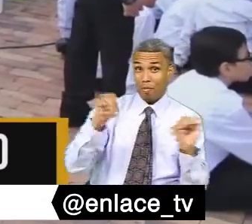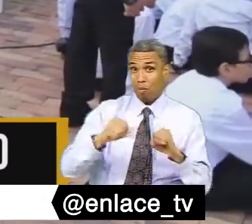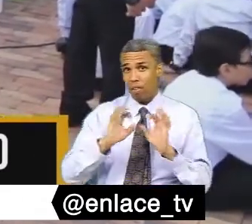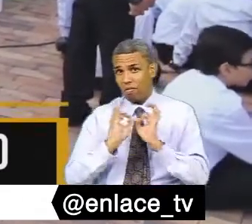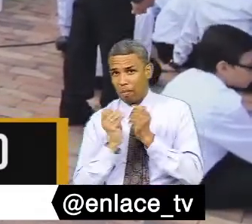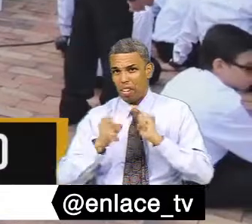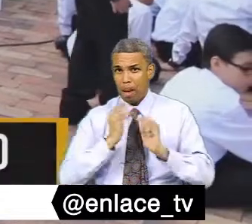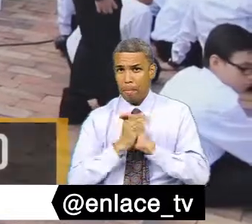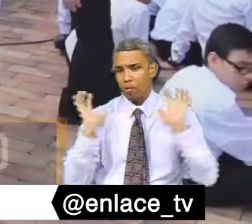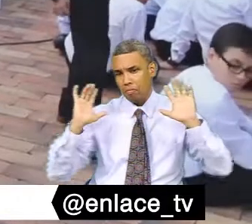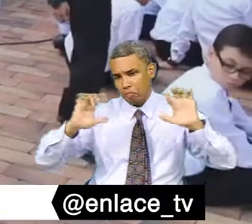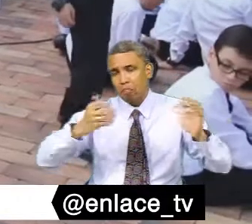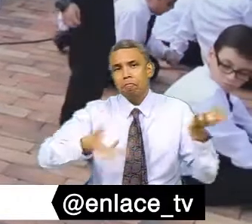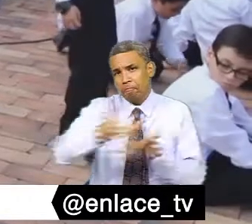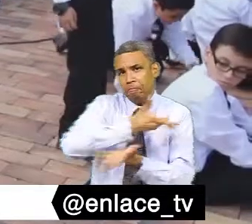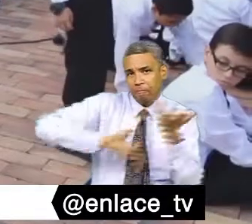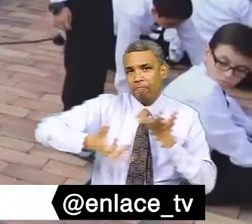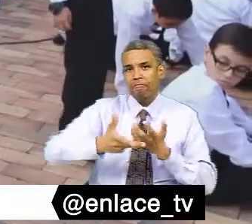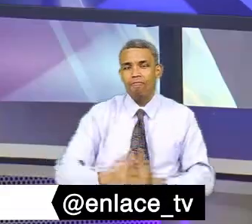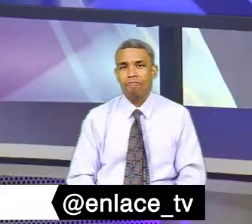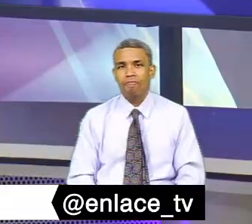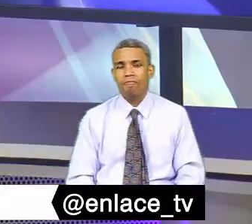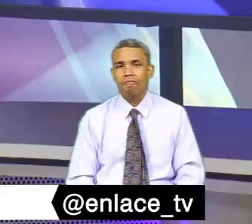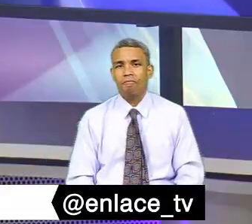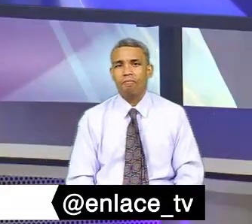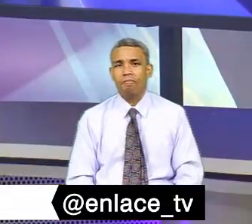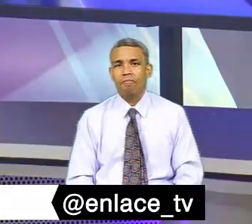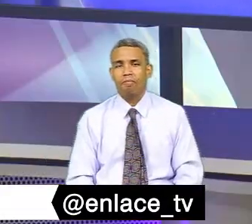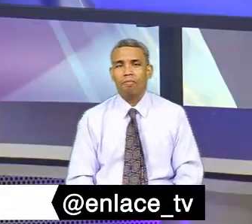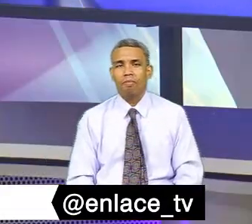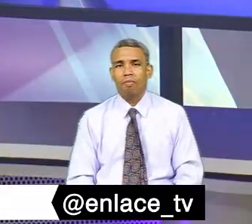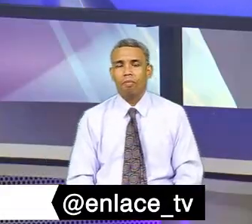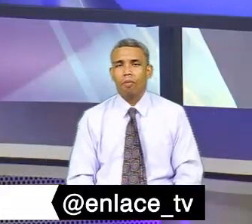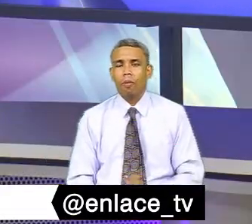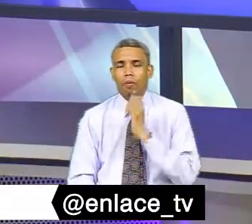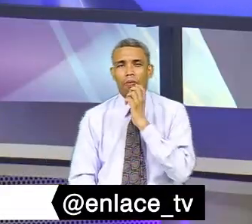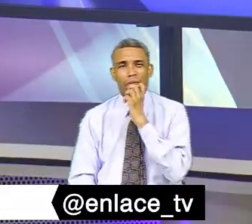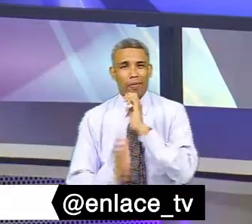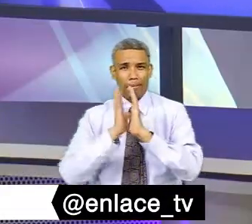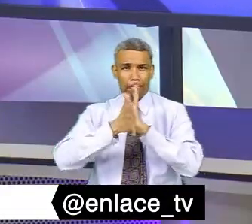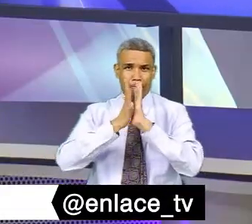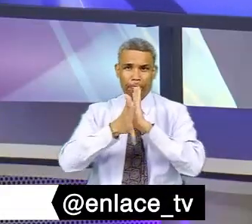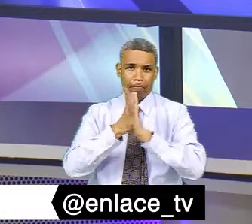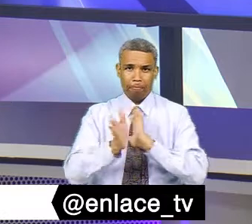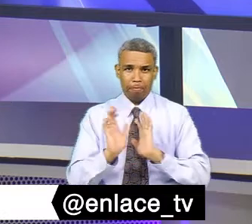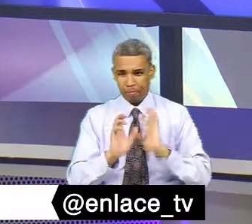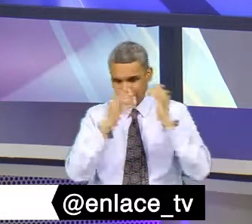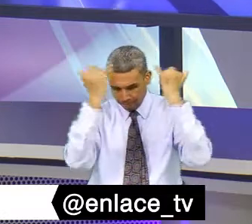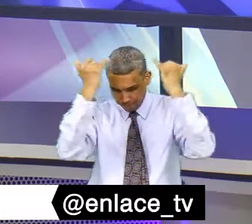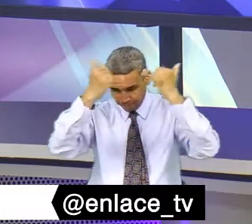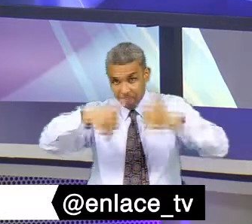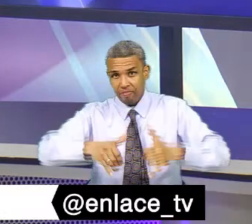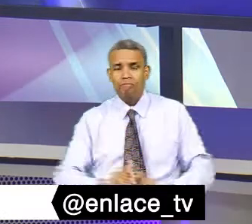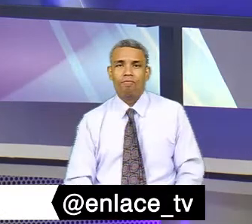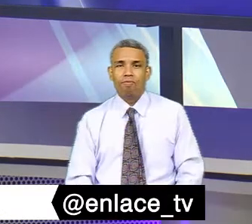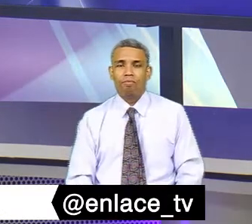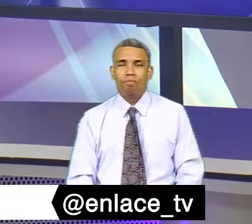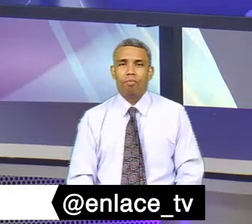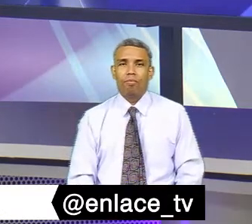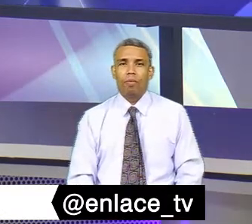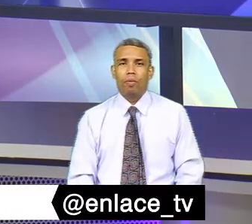y compartir en familia y amigos. Y con esta excelente información hemos llegado al final de la presente emisión de